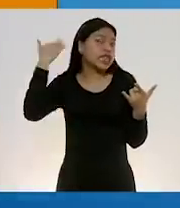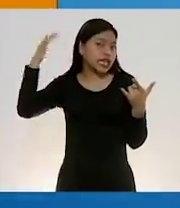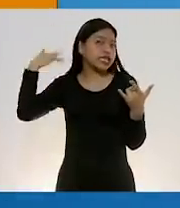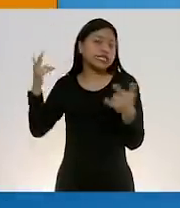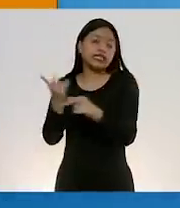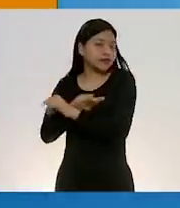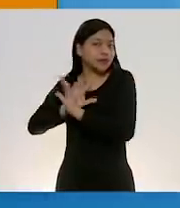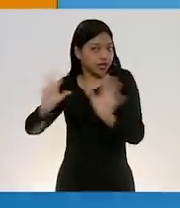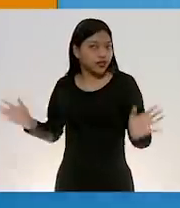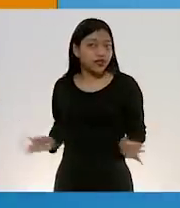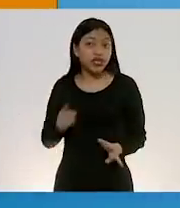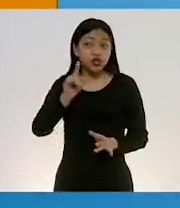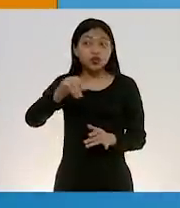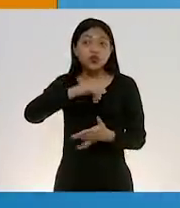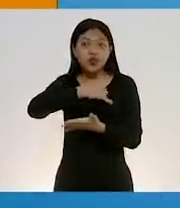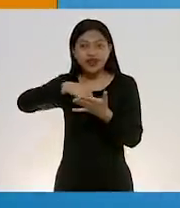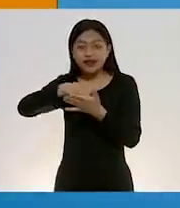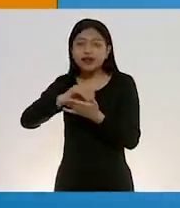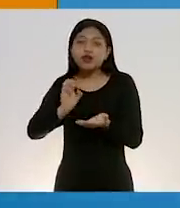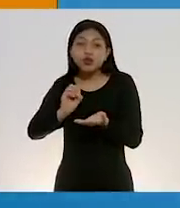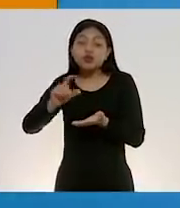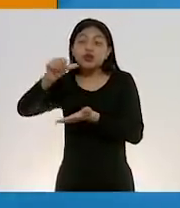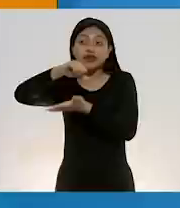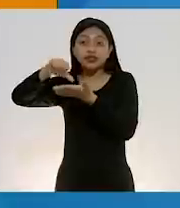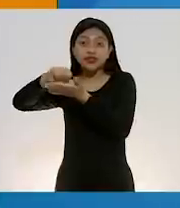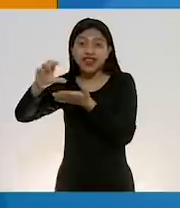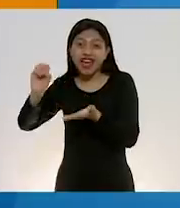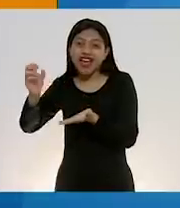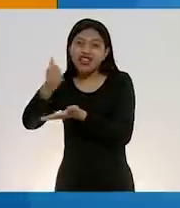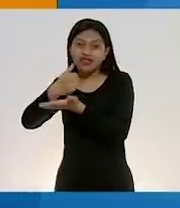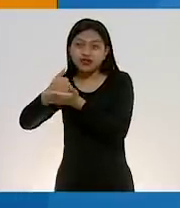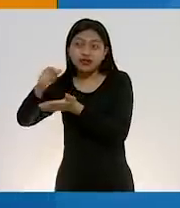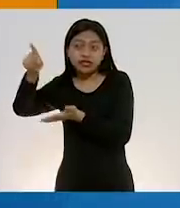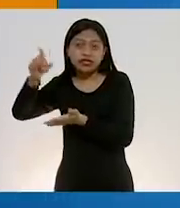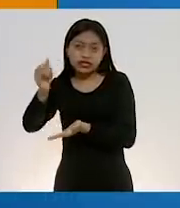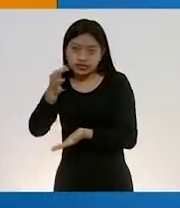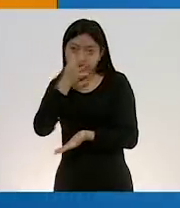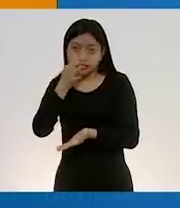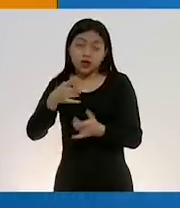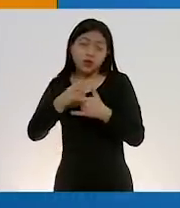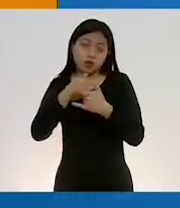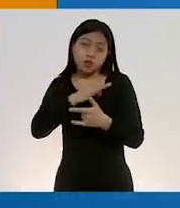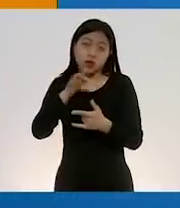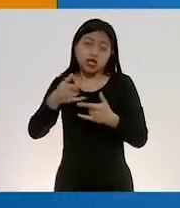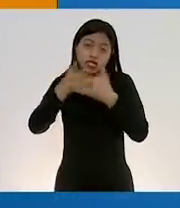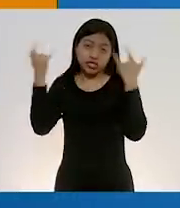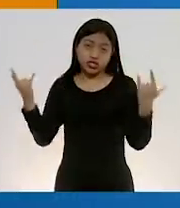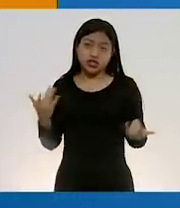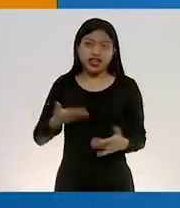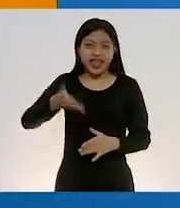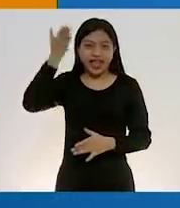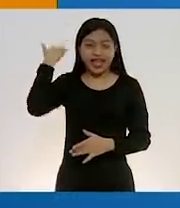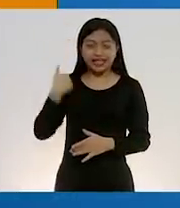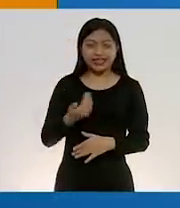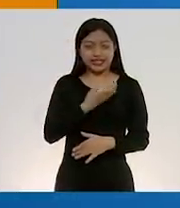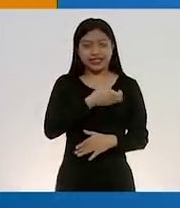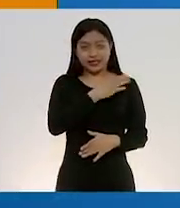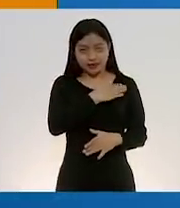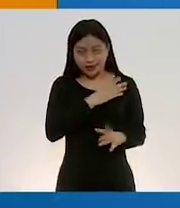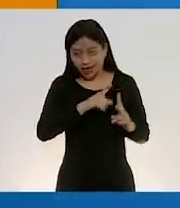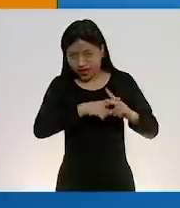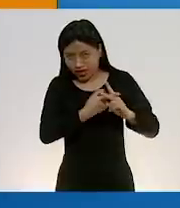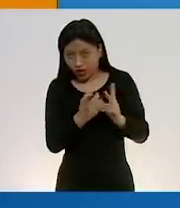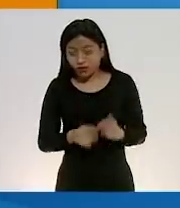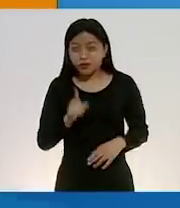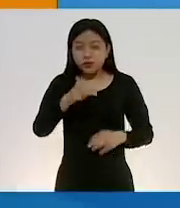probablemente cerca de donde estamos ahora. Hoy nuevamente vamos a viajar al pasado, a la Nueva España. ¿Se imaginan